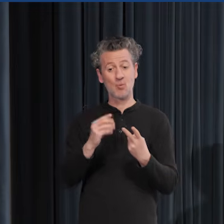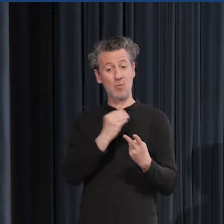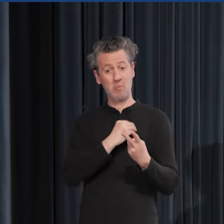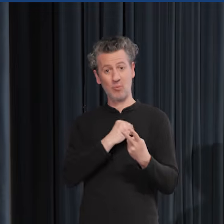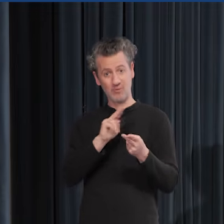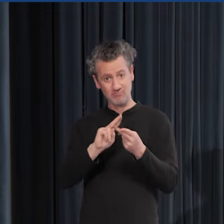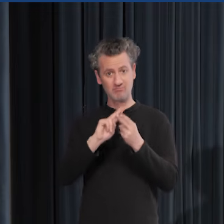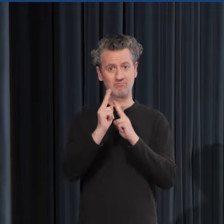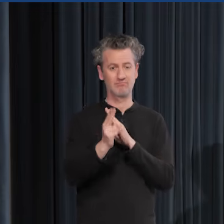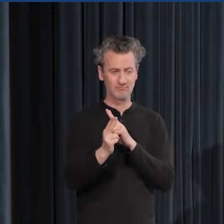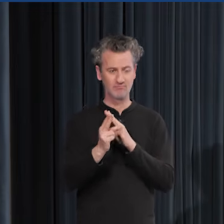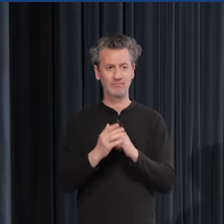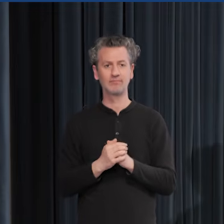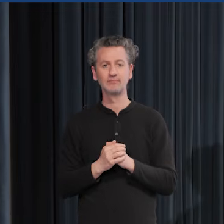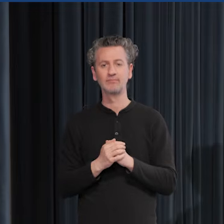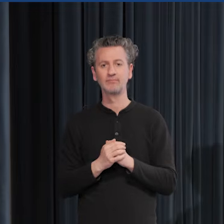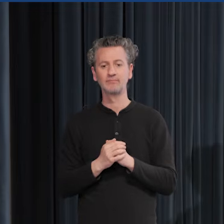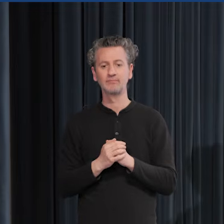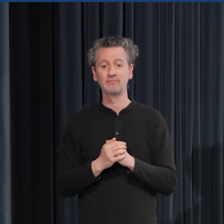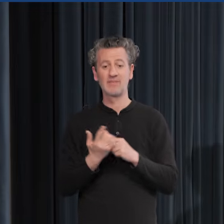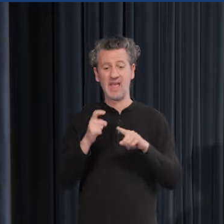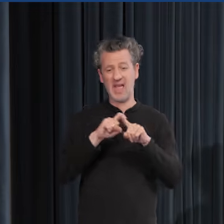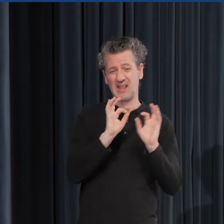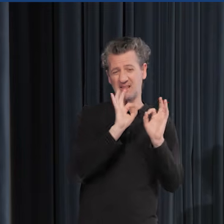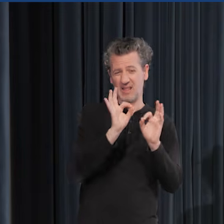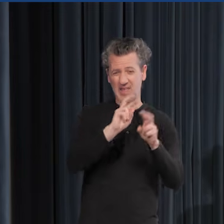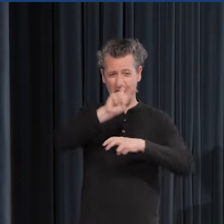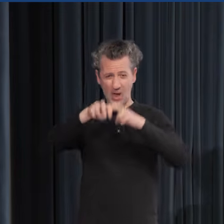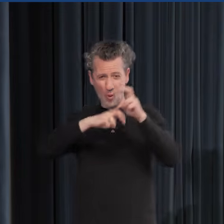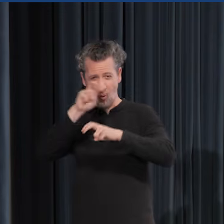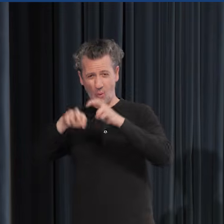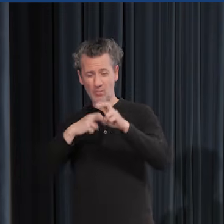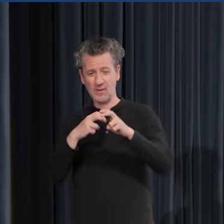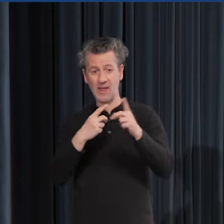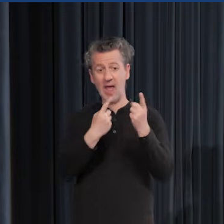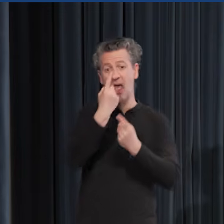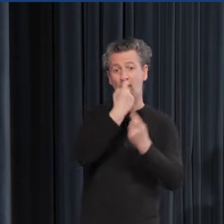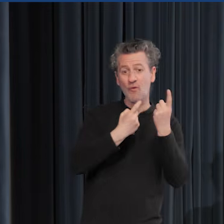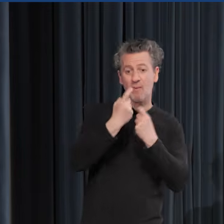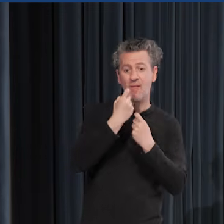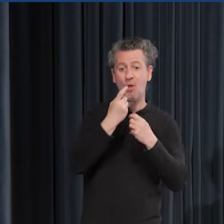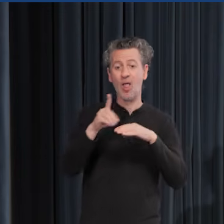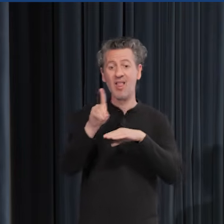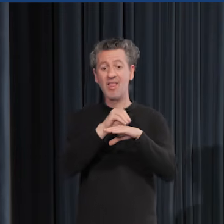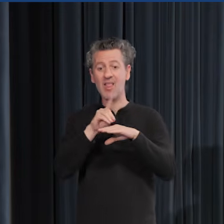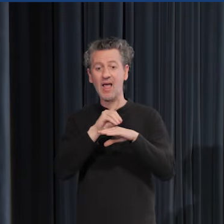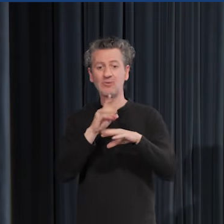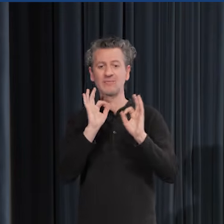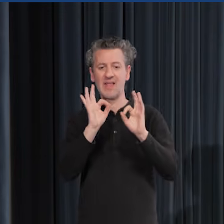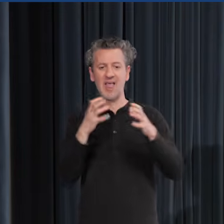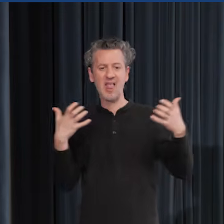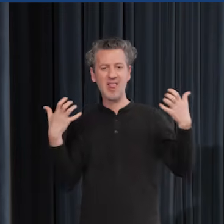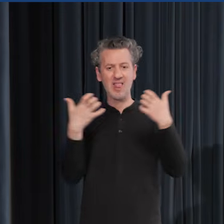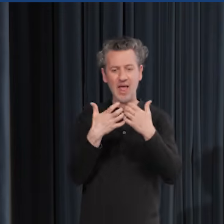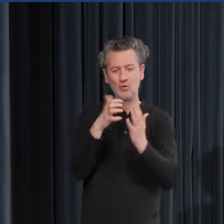pregunta, y teniendo en cuenta las características de las obras y sobre todo la información que vamos a obtener a partir de los datos de siniestralidad